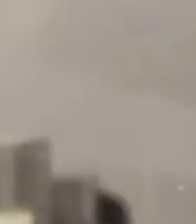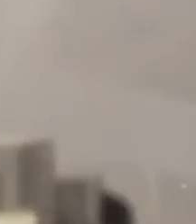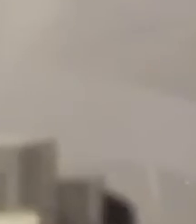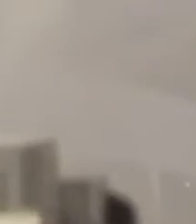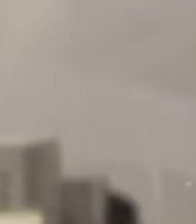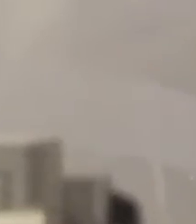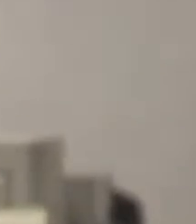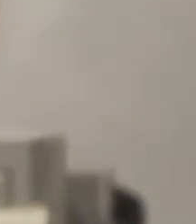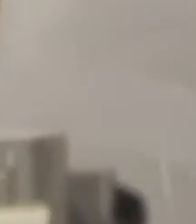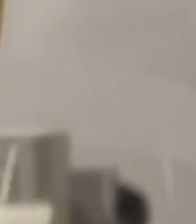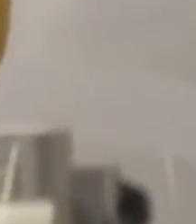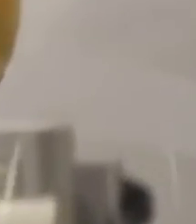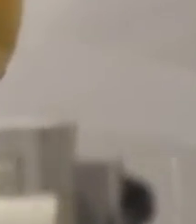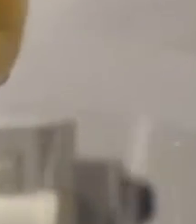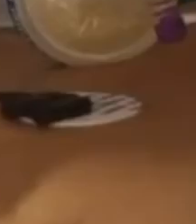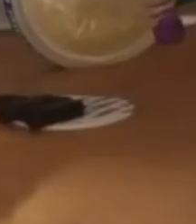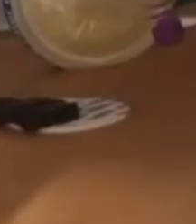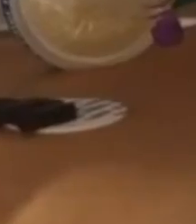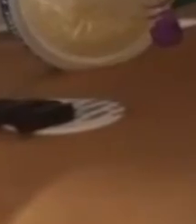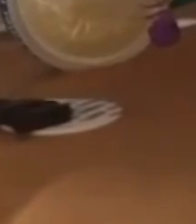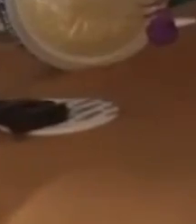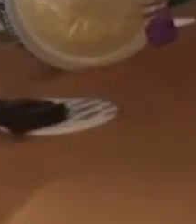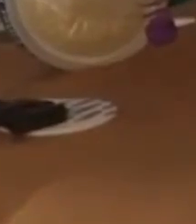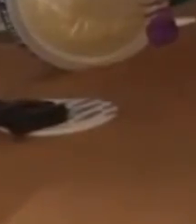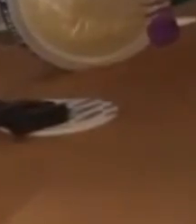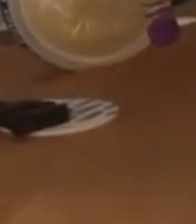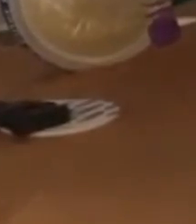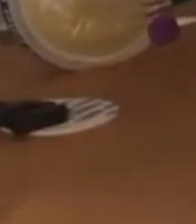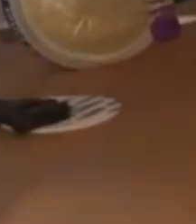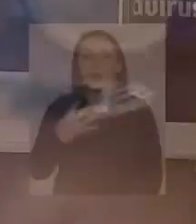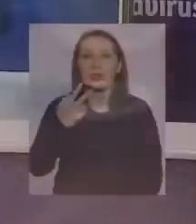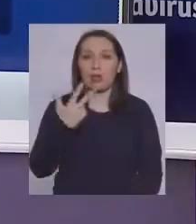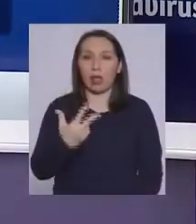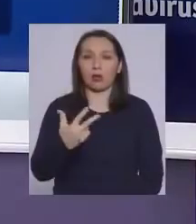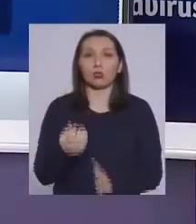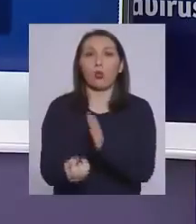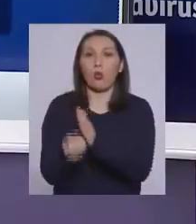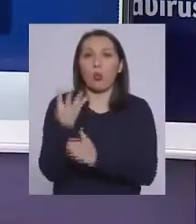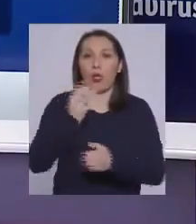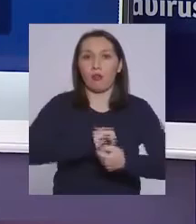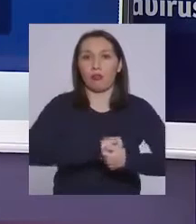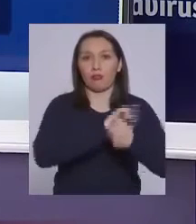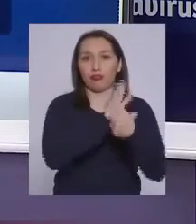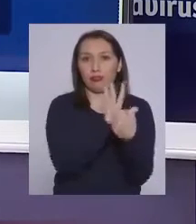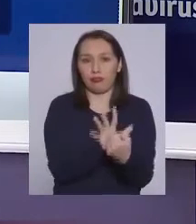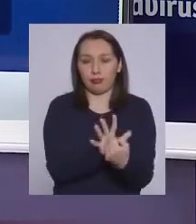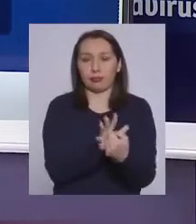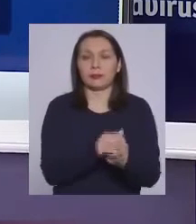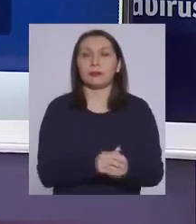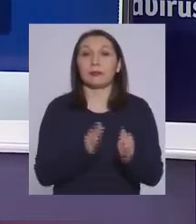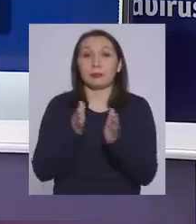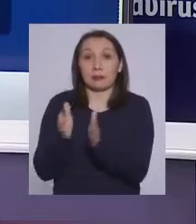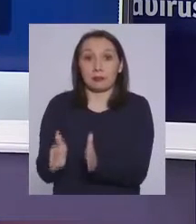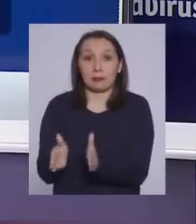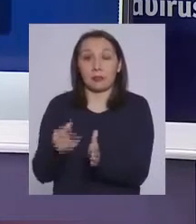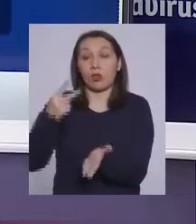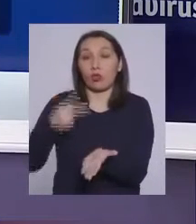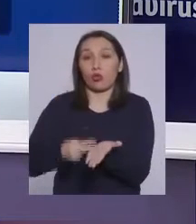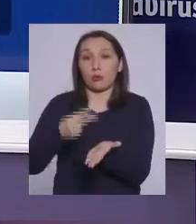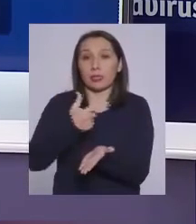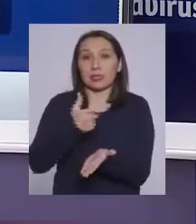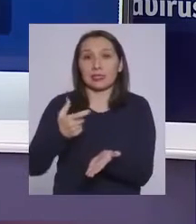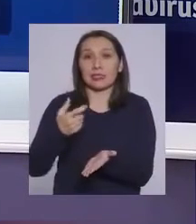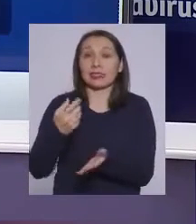últimas 24 horas se informan tres mil 548 nuevos casos de coronavirus de los cuales dos mil